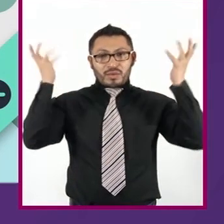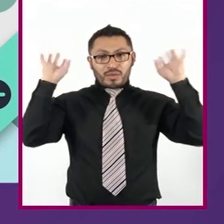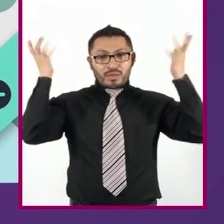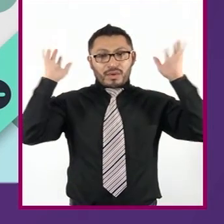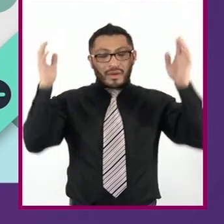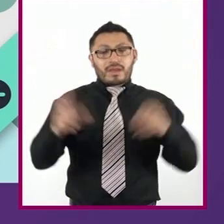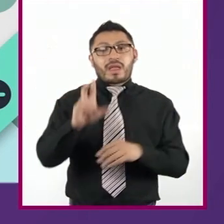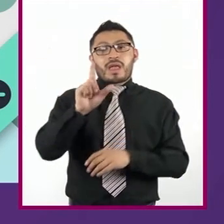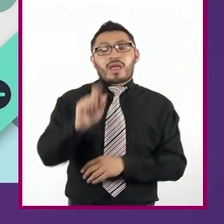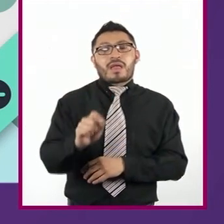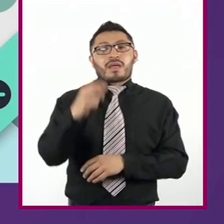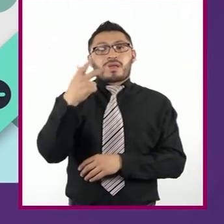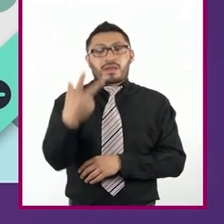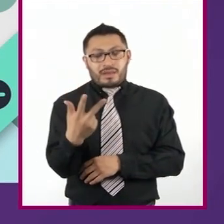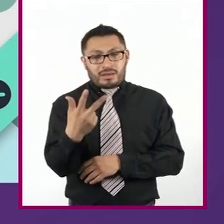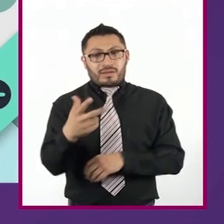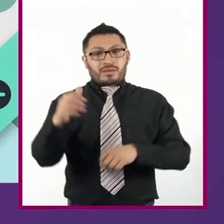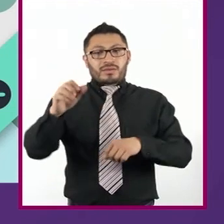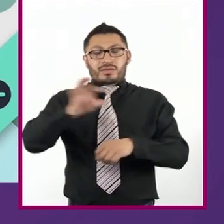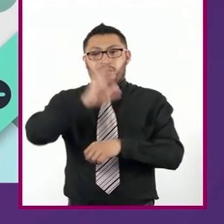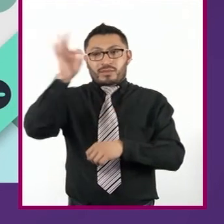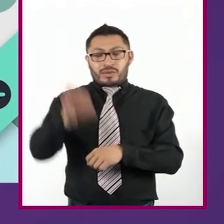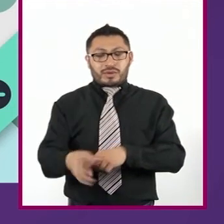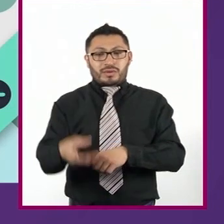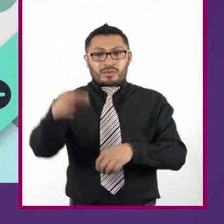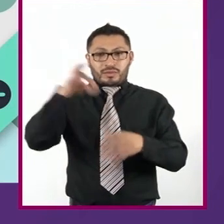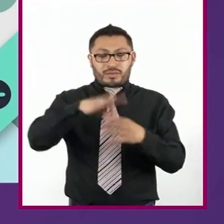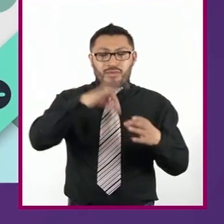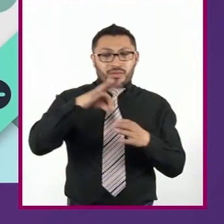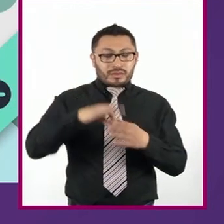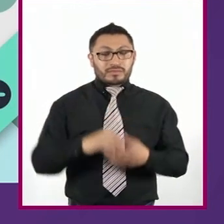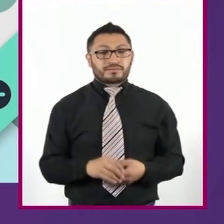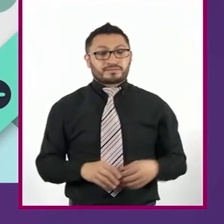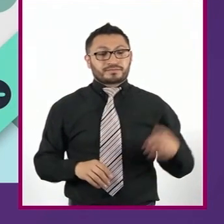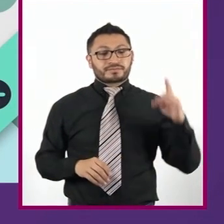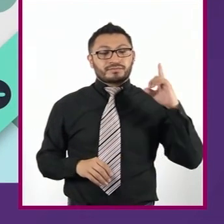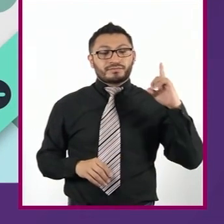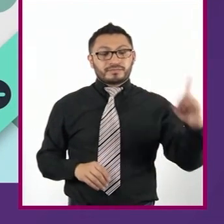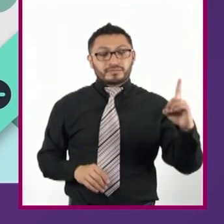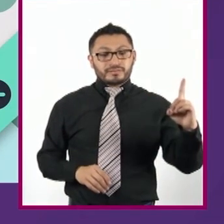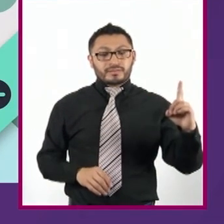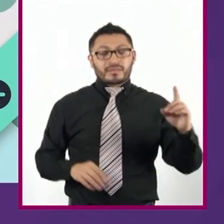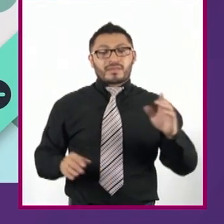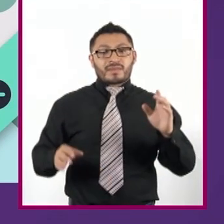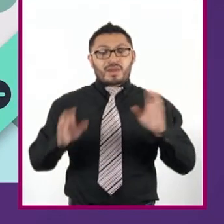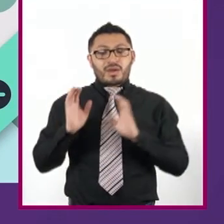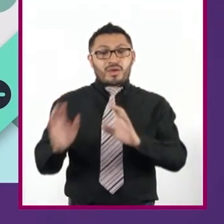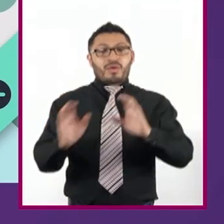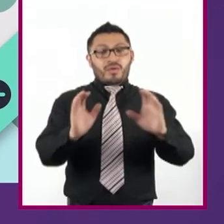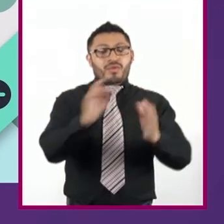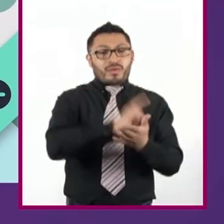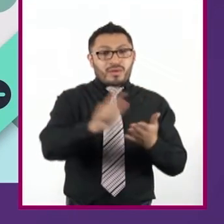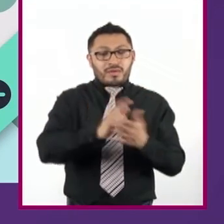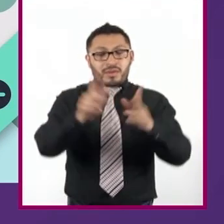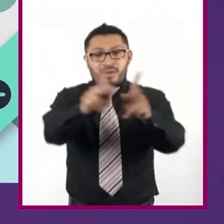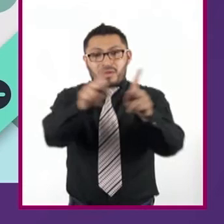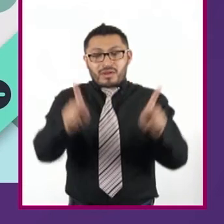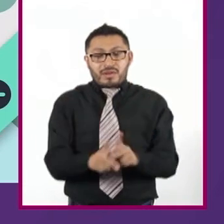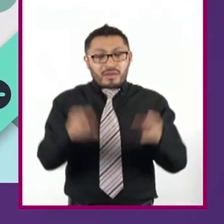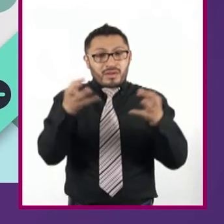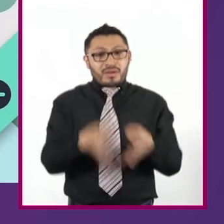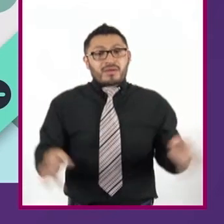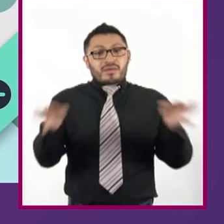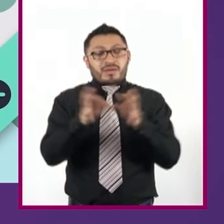el 28% de los votos. Inciso D, mantenimiento a la plaza principal. Obtuvo el resto